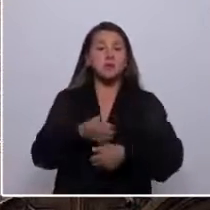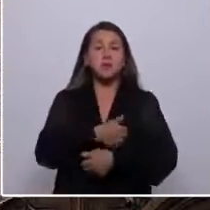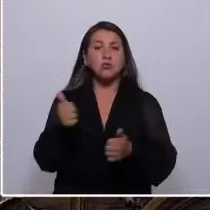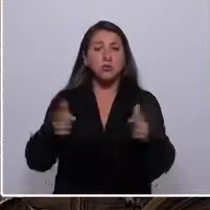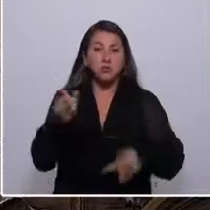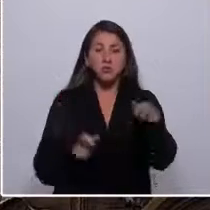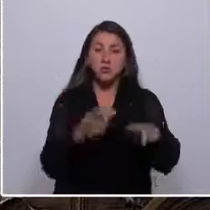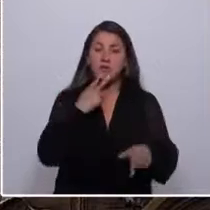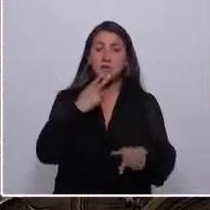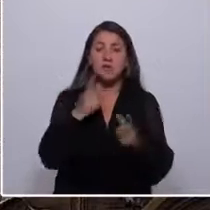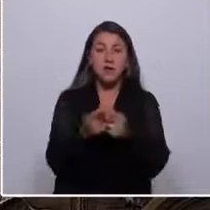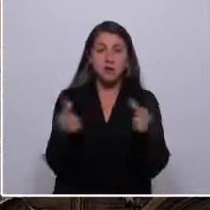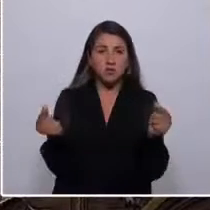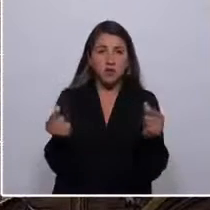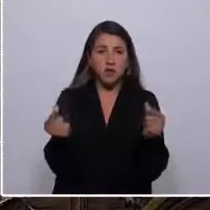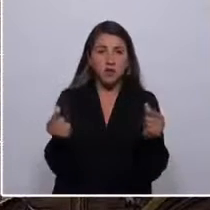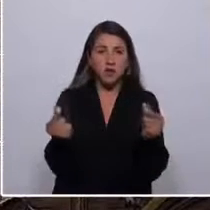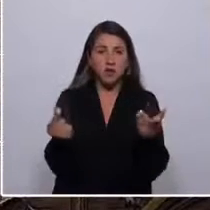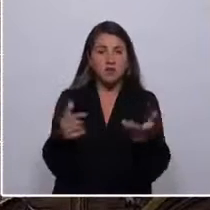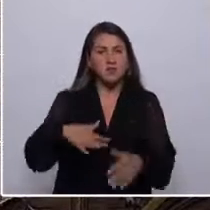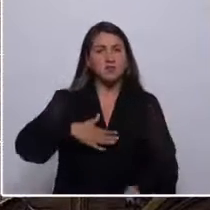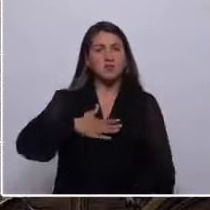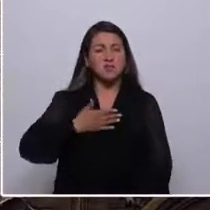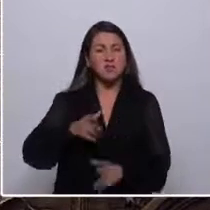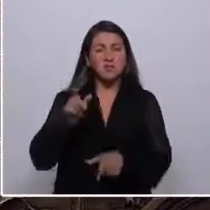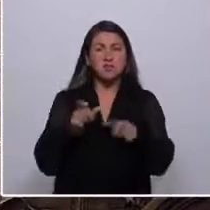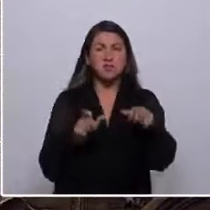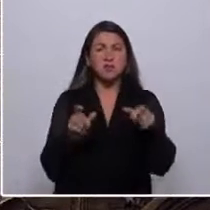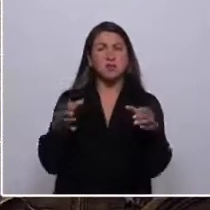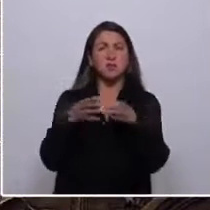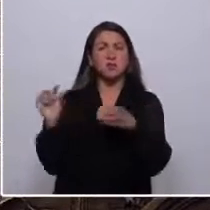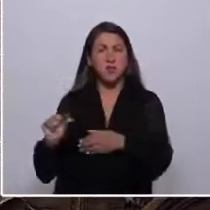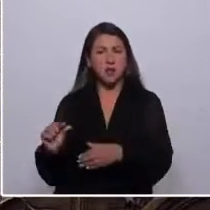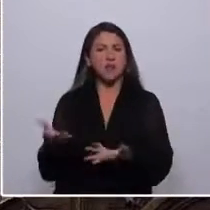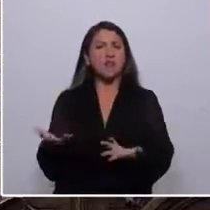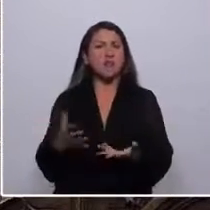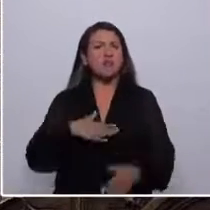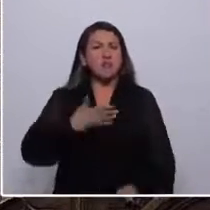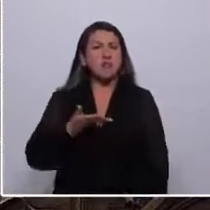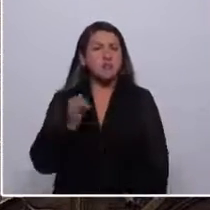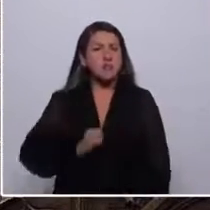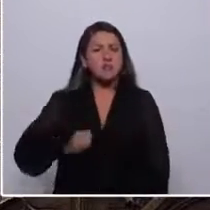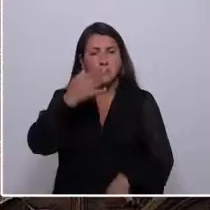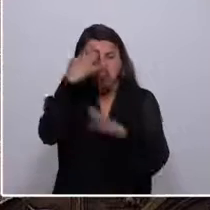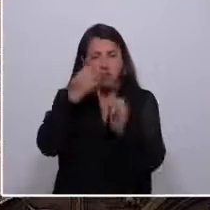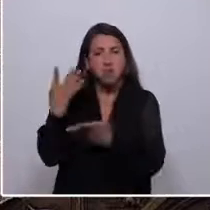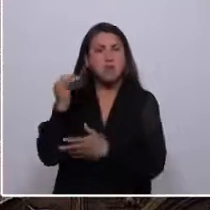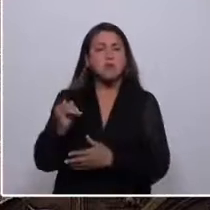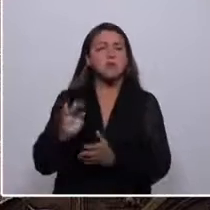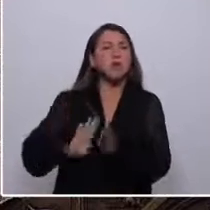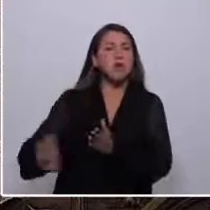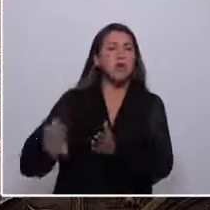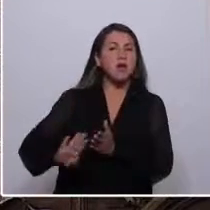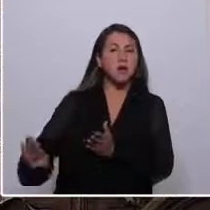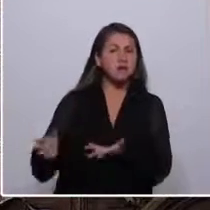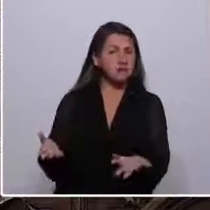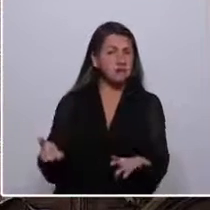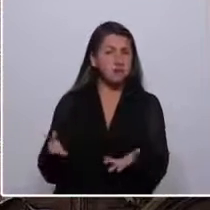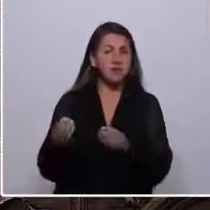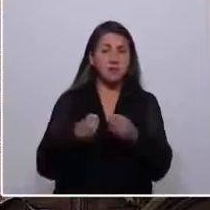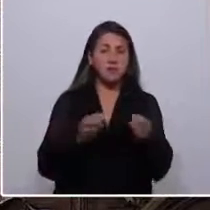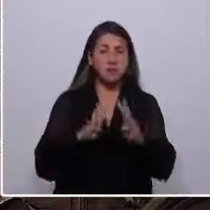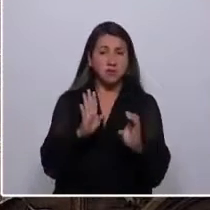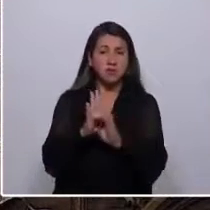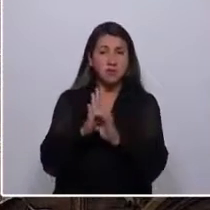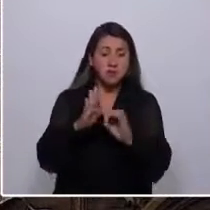del territorio nacional? ¿Cómo no sentirnos ser personas de segunda categoría? ¿Cómo no sentirnos siempre olvidados? Sin duda, la Convención nace como